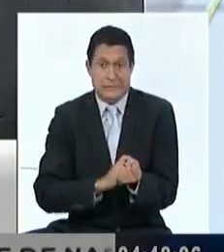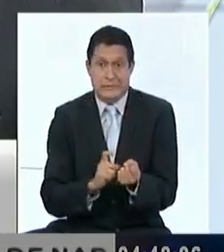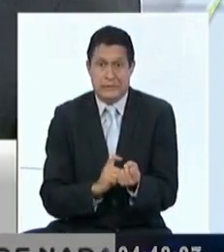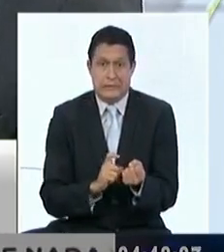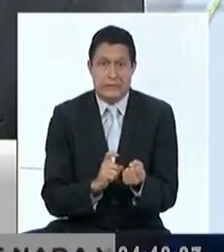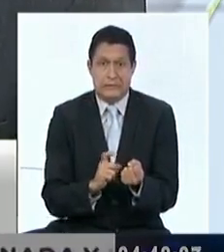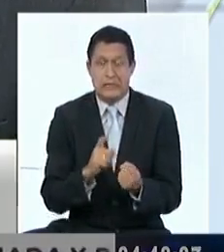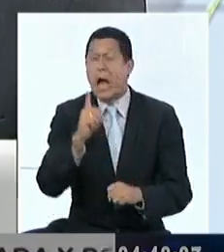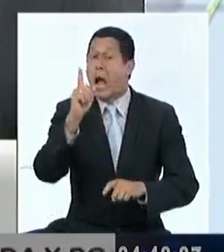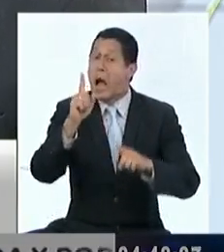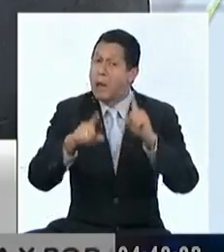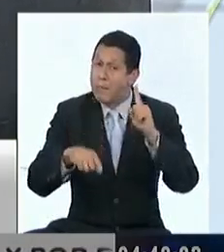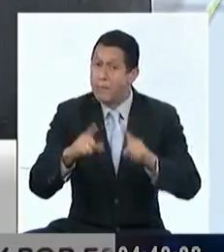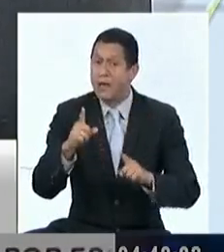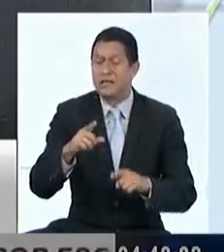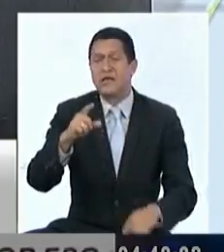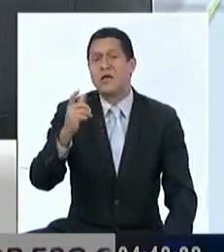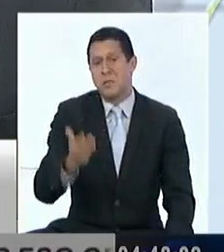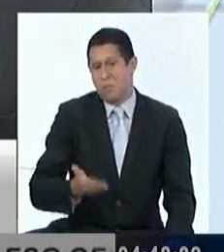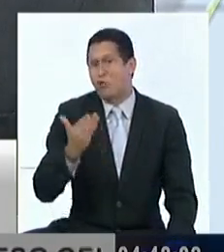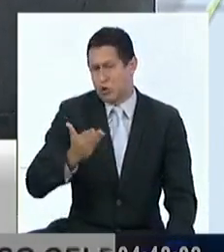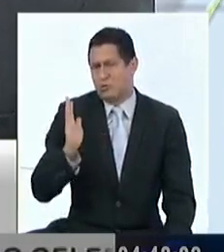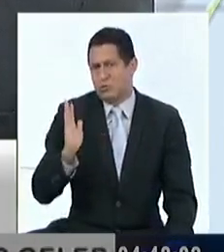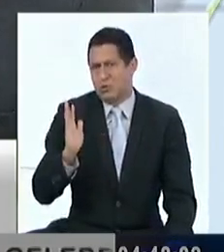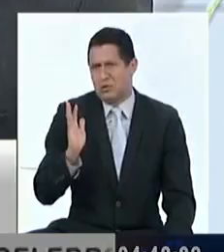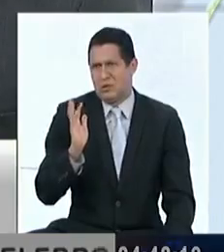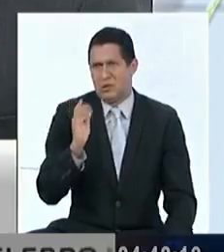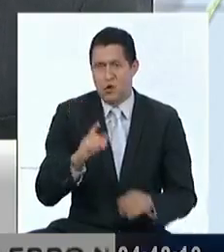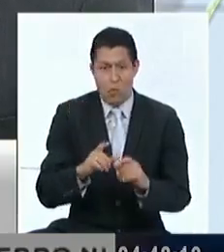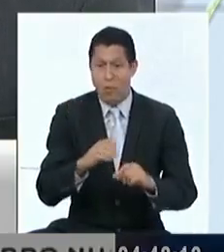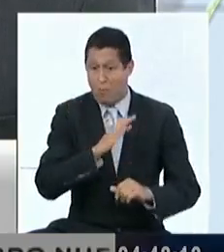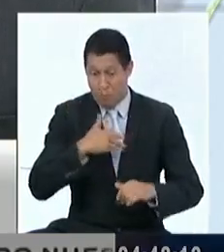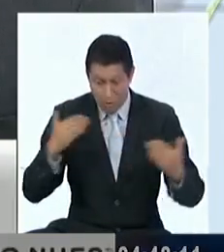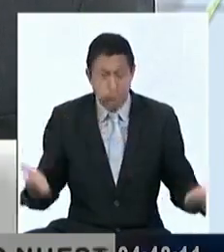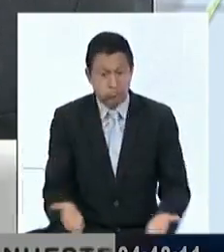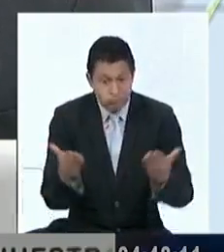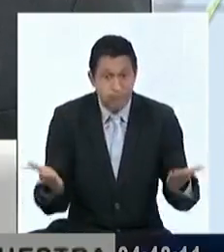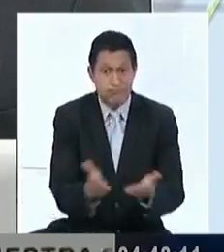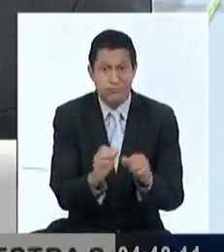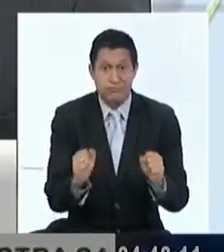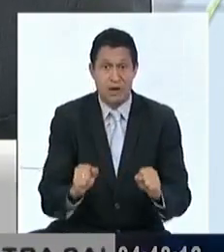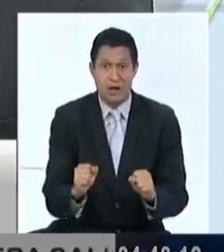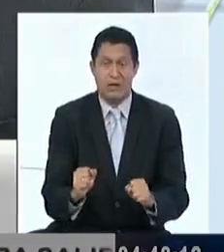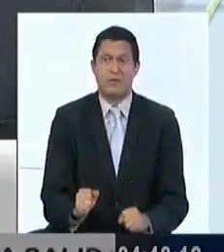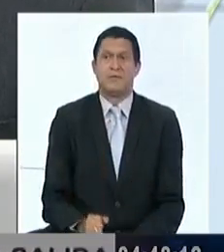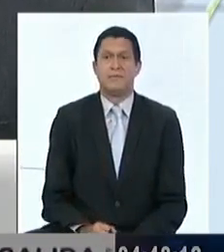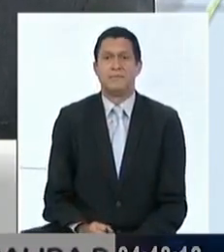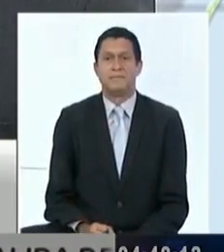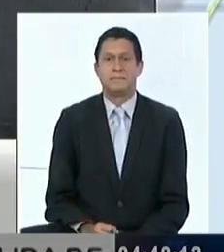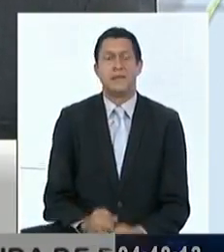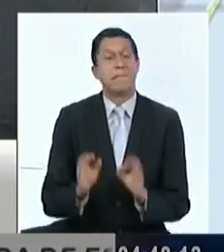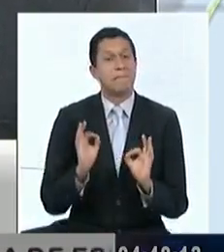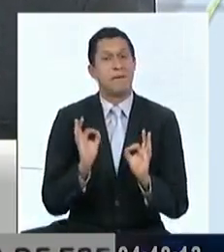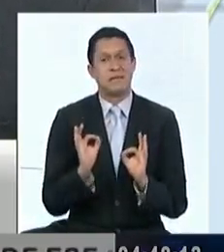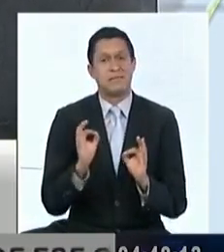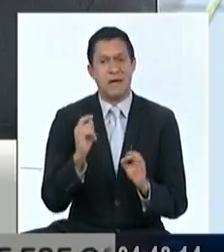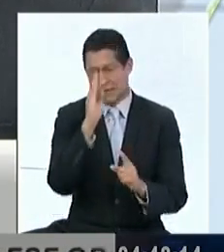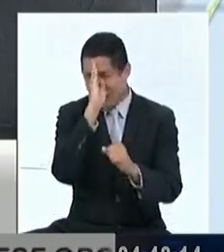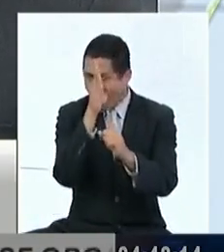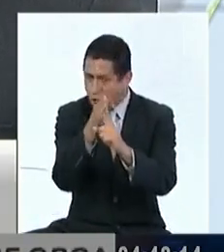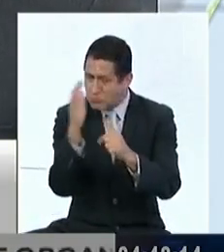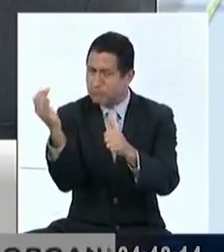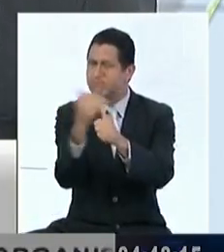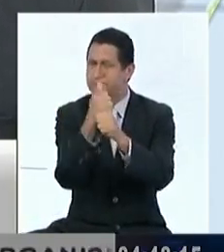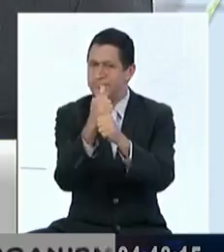en algunas oportunidades necesarios porque es como el plus que nos motiva acumulación si es el plus que nos motiva precisamente a lograr esos objetivos y